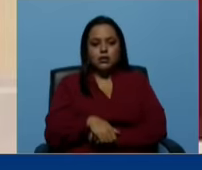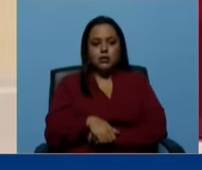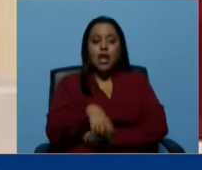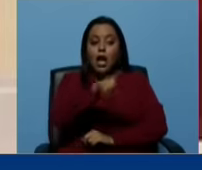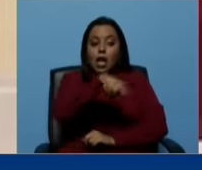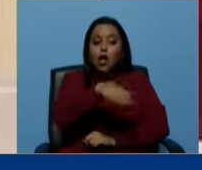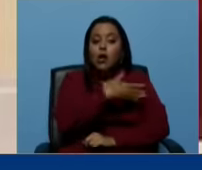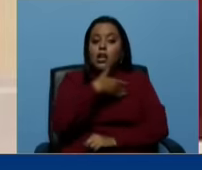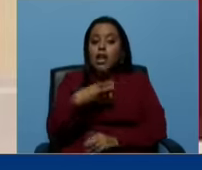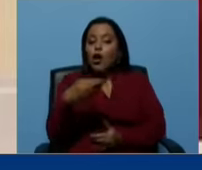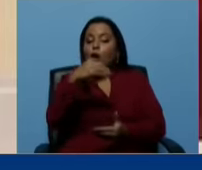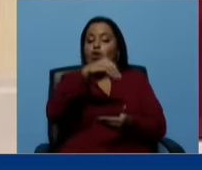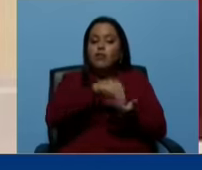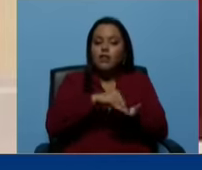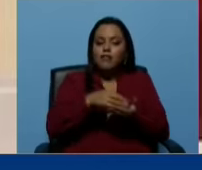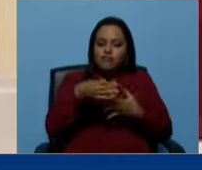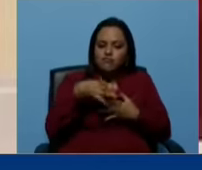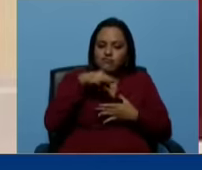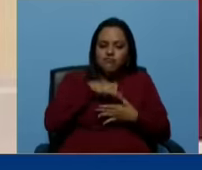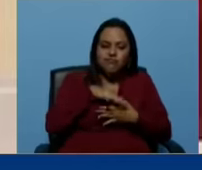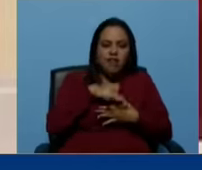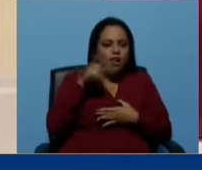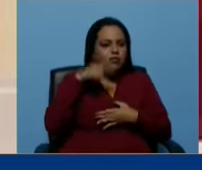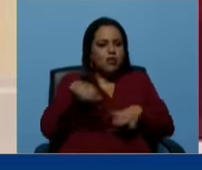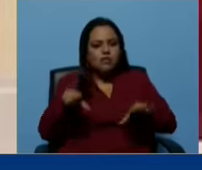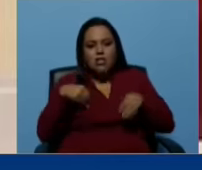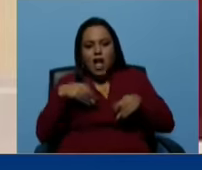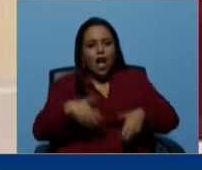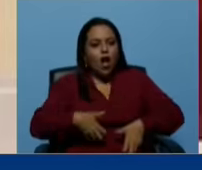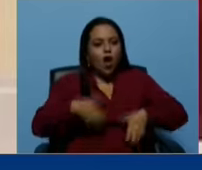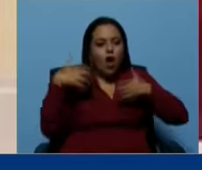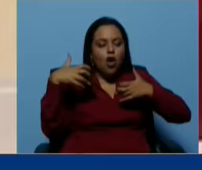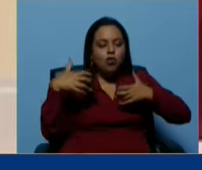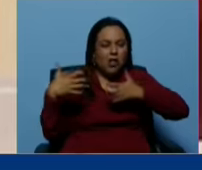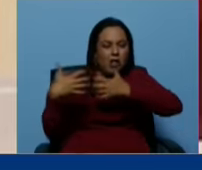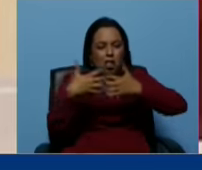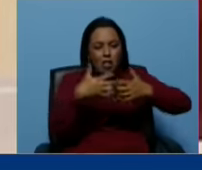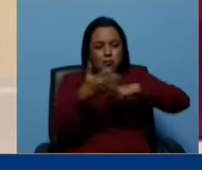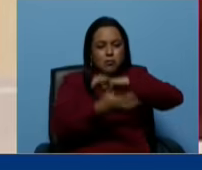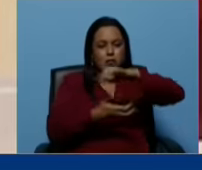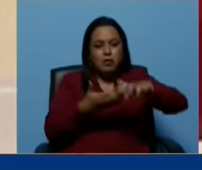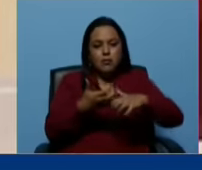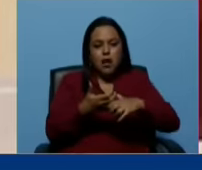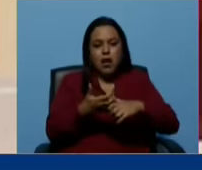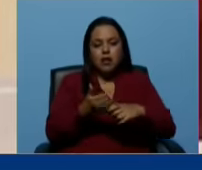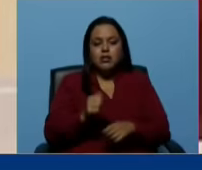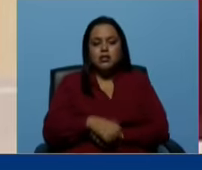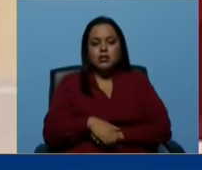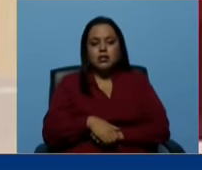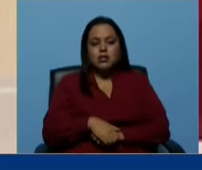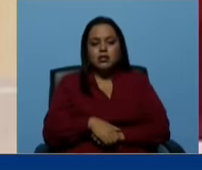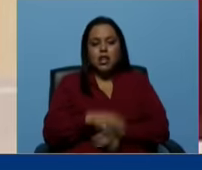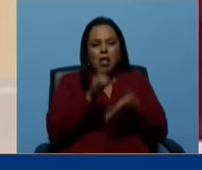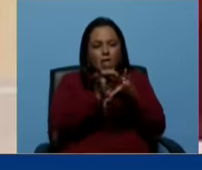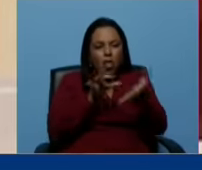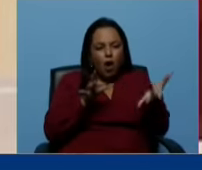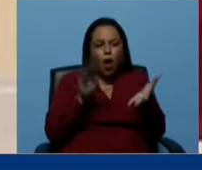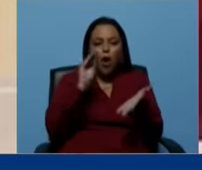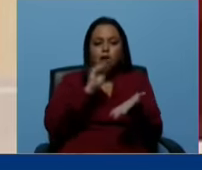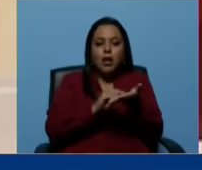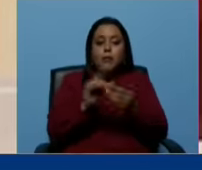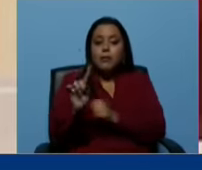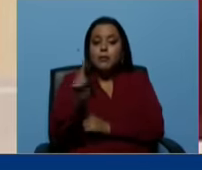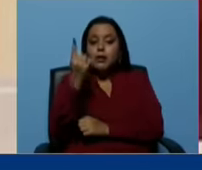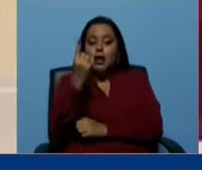Pretenden volver a sembrar la intolerancia, el odio, el fascismo y la violencia. La primera